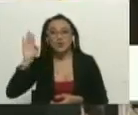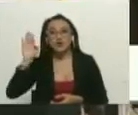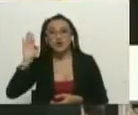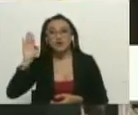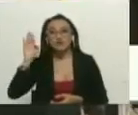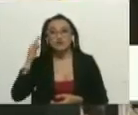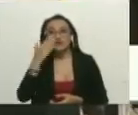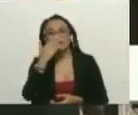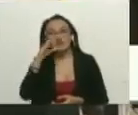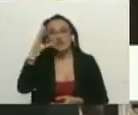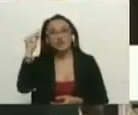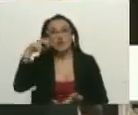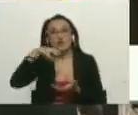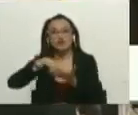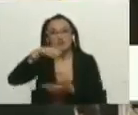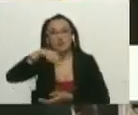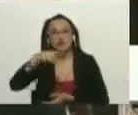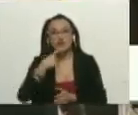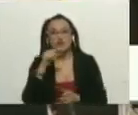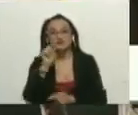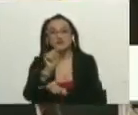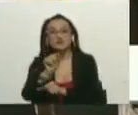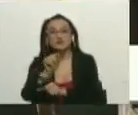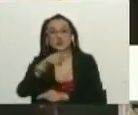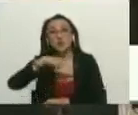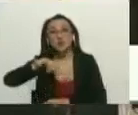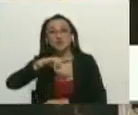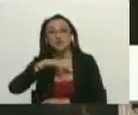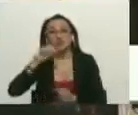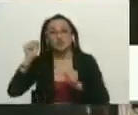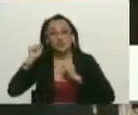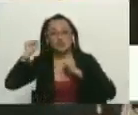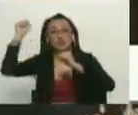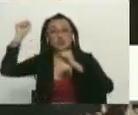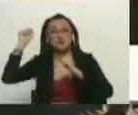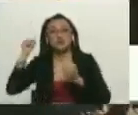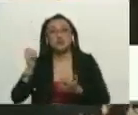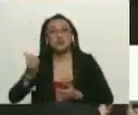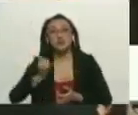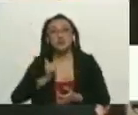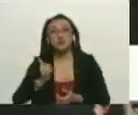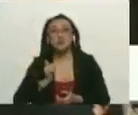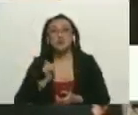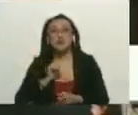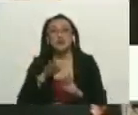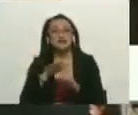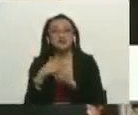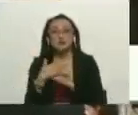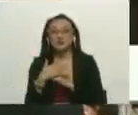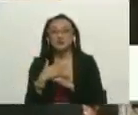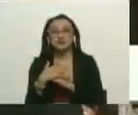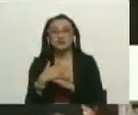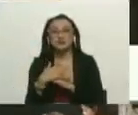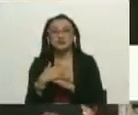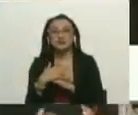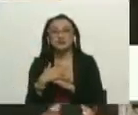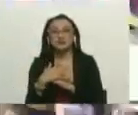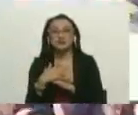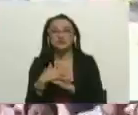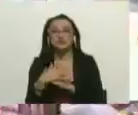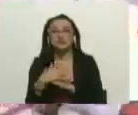Dios y nos arrodillamos acá y decimos que nosotros vamos a vencer en cualquiera de las circunstancias que nos